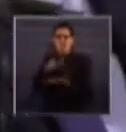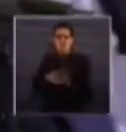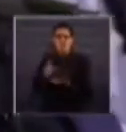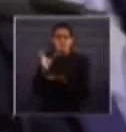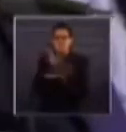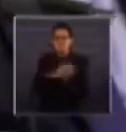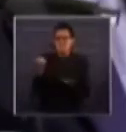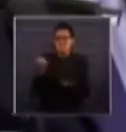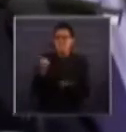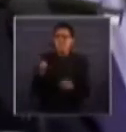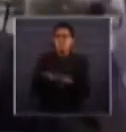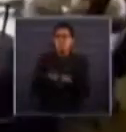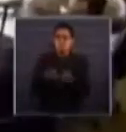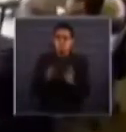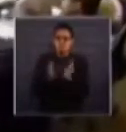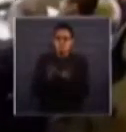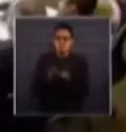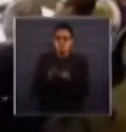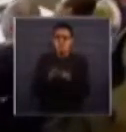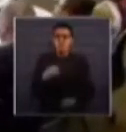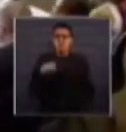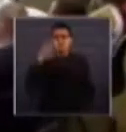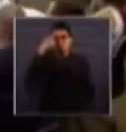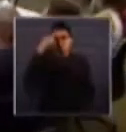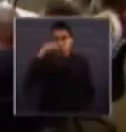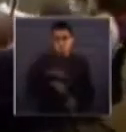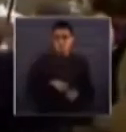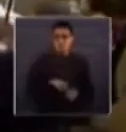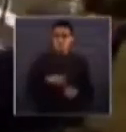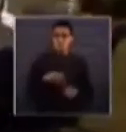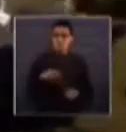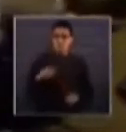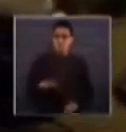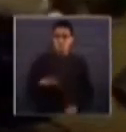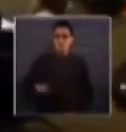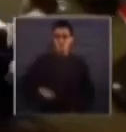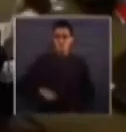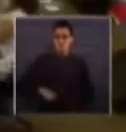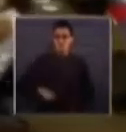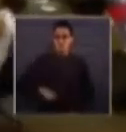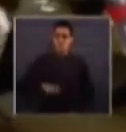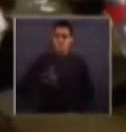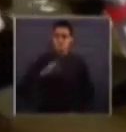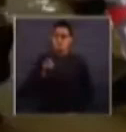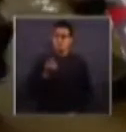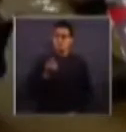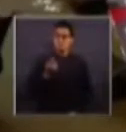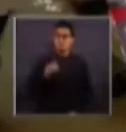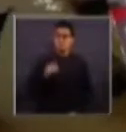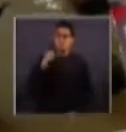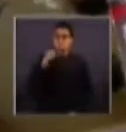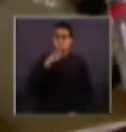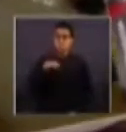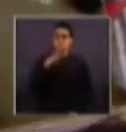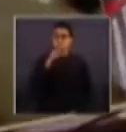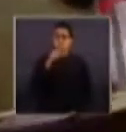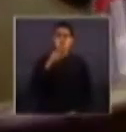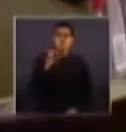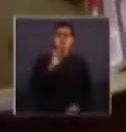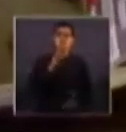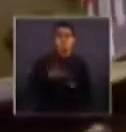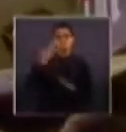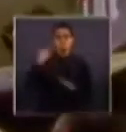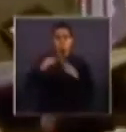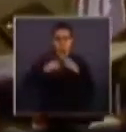creo que se trate de algo que el partido esté realizando con mercadotecnia, sino que está preocupado en la creación desde que se crea el Partido Verde por el problema